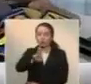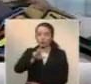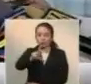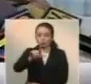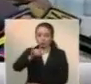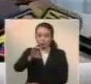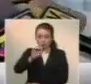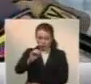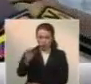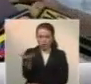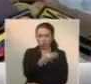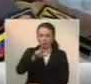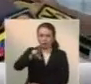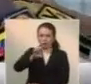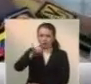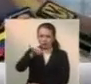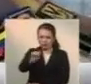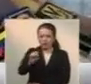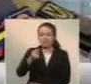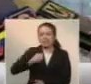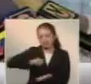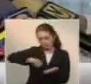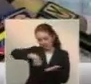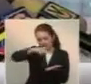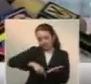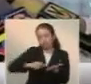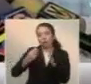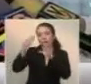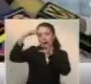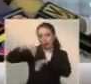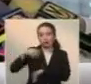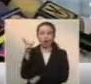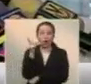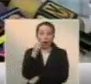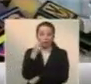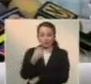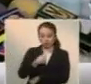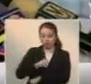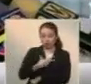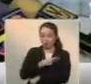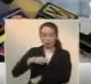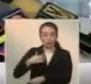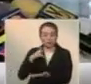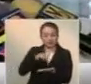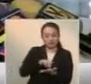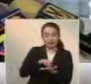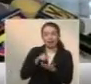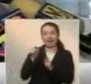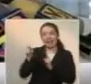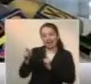mesa de la unidad, un pacto de caballeros, que si me inhabilitaban subía él. Pero bueno, ahora se presenta